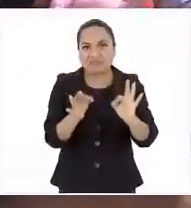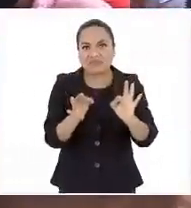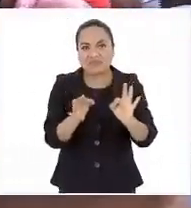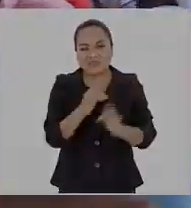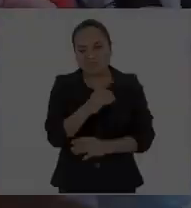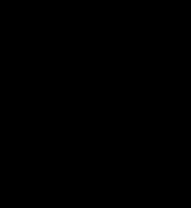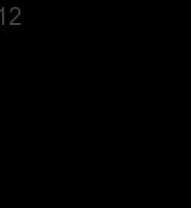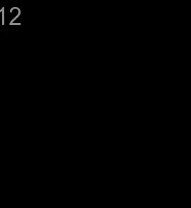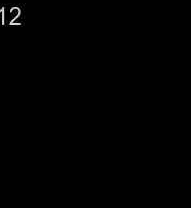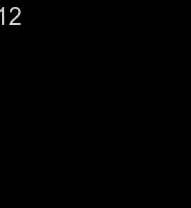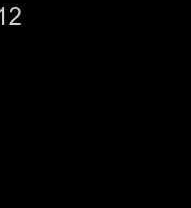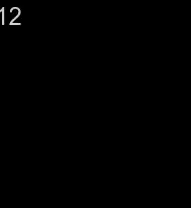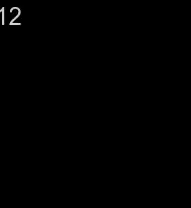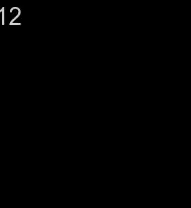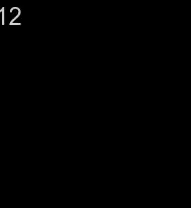Corruptos.